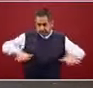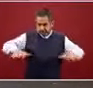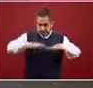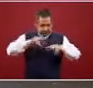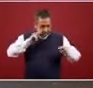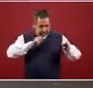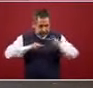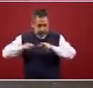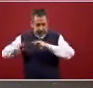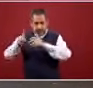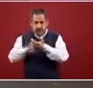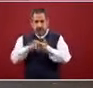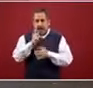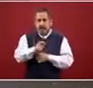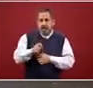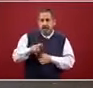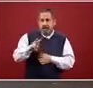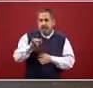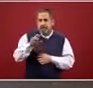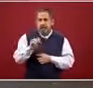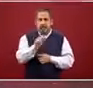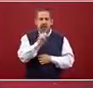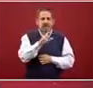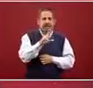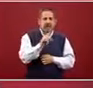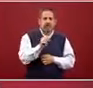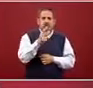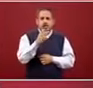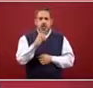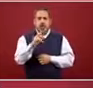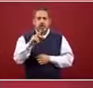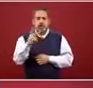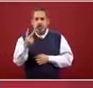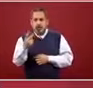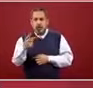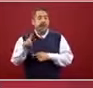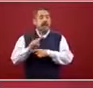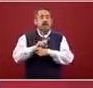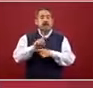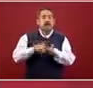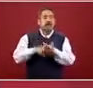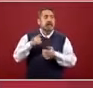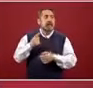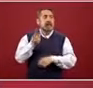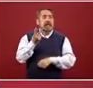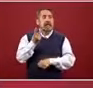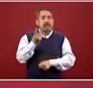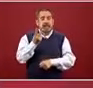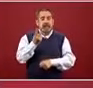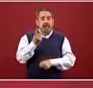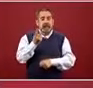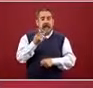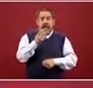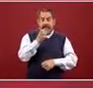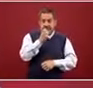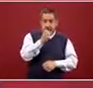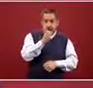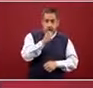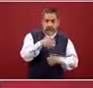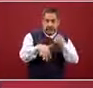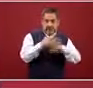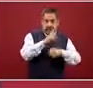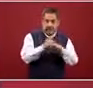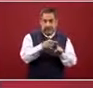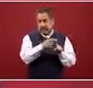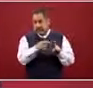en búsqueda del virus SARS-CoV-2, lo iniciamos desde la segunda quincena de enero